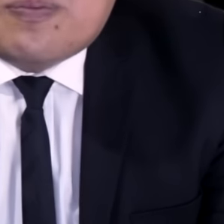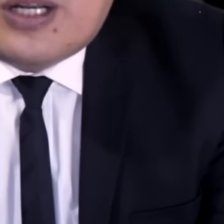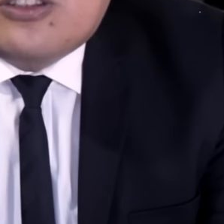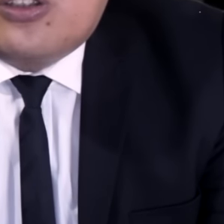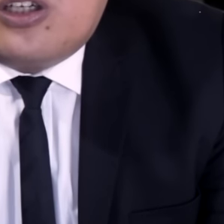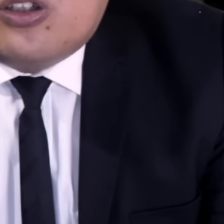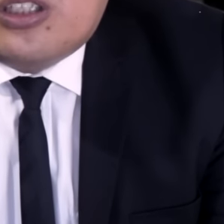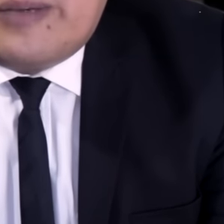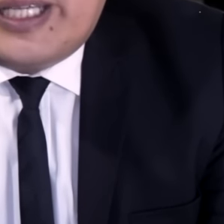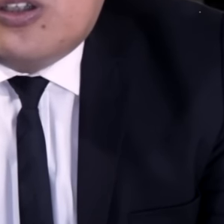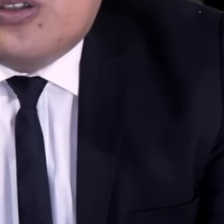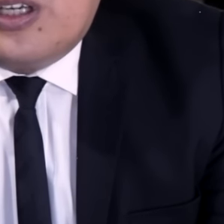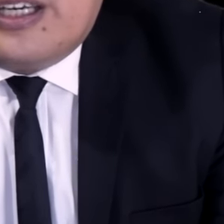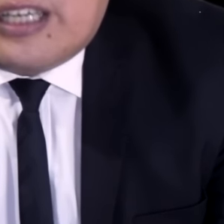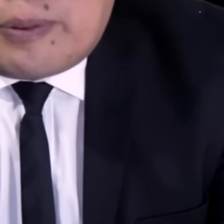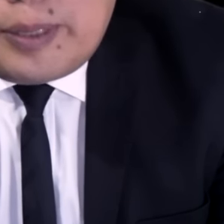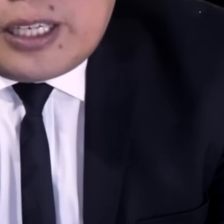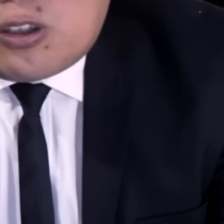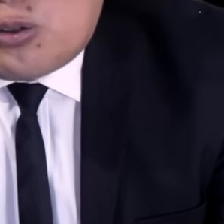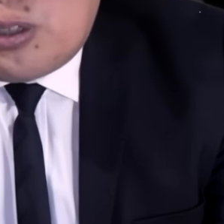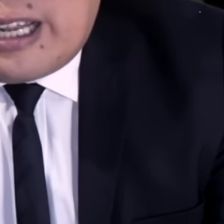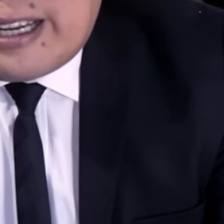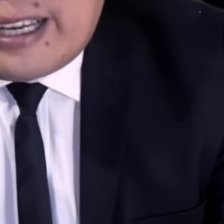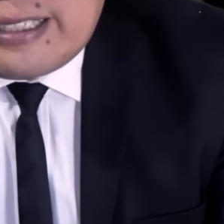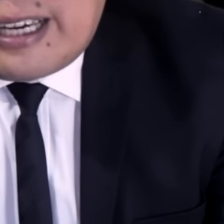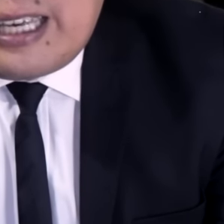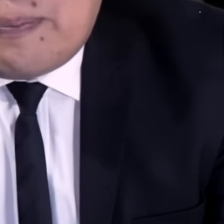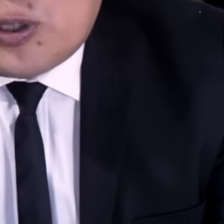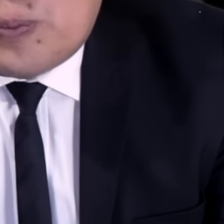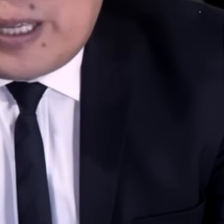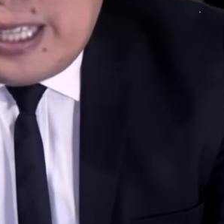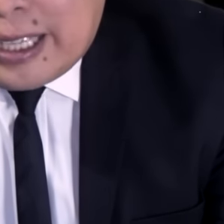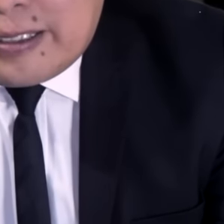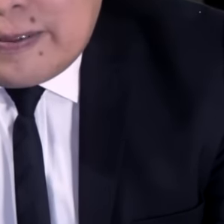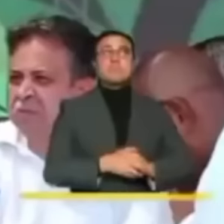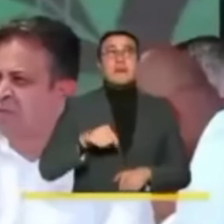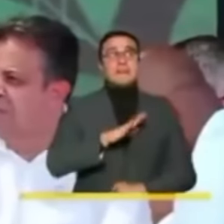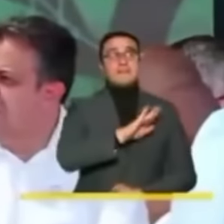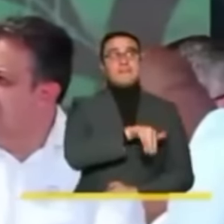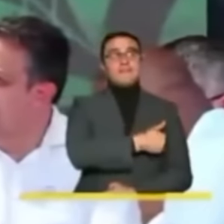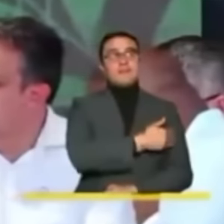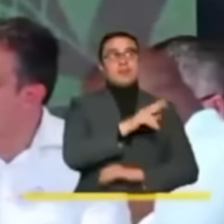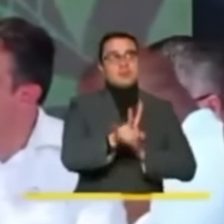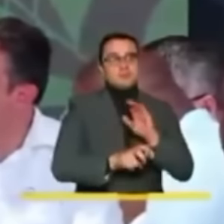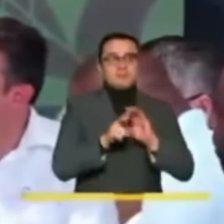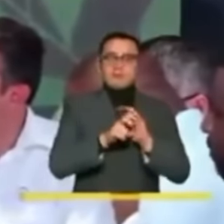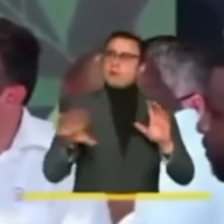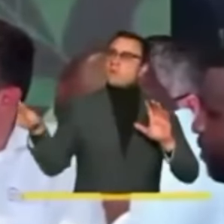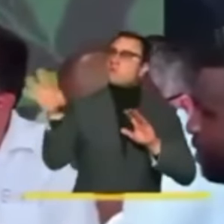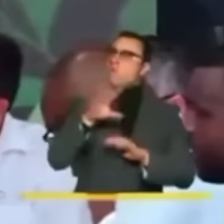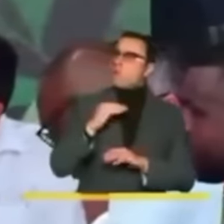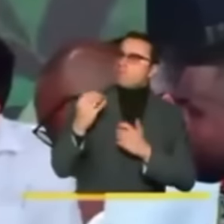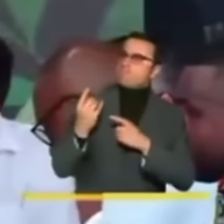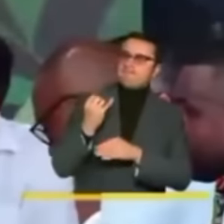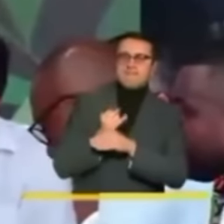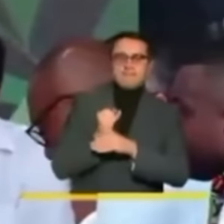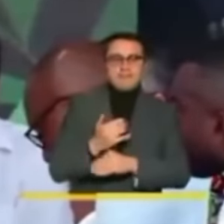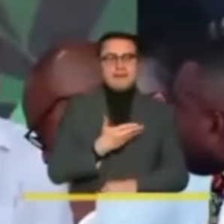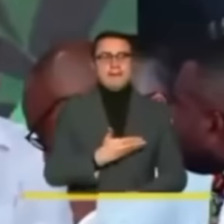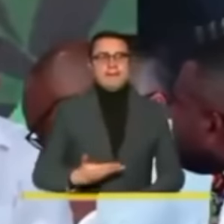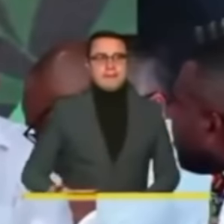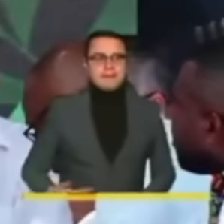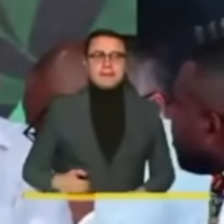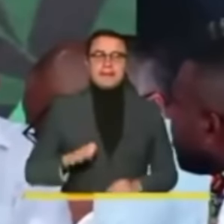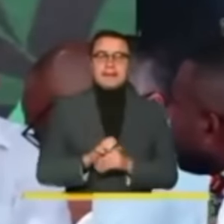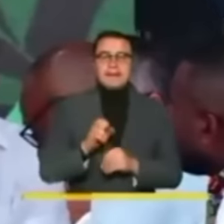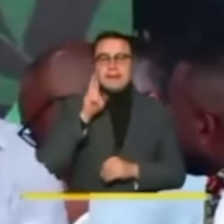la incorporación de otros elementos que permitan construir la riqueza y prosperidad. Minas y Energía, toda la institucionalidad, el presidente de la